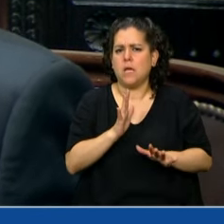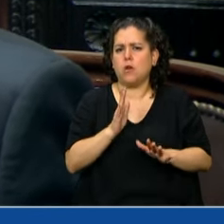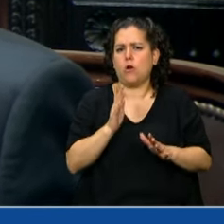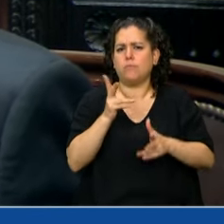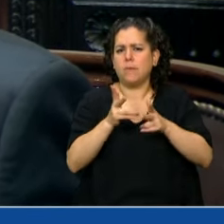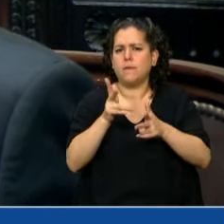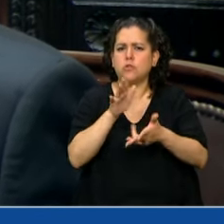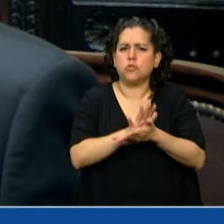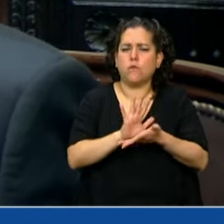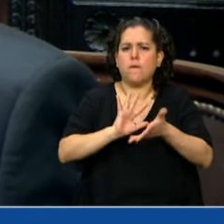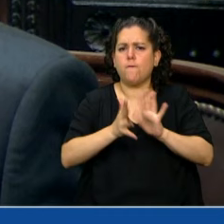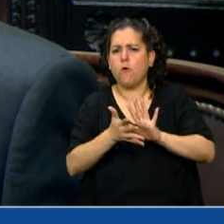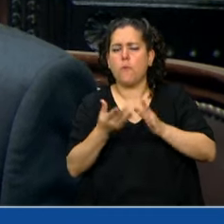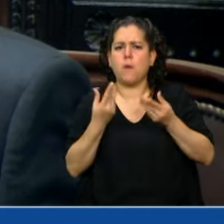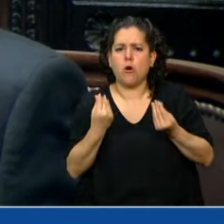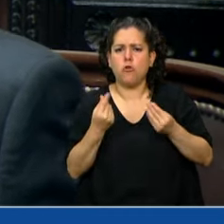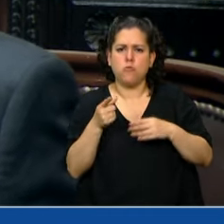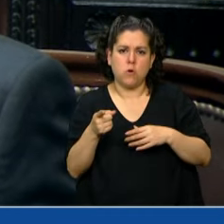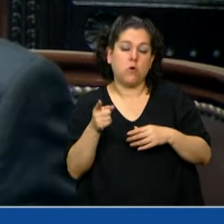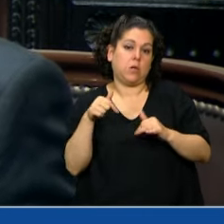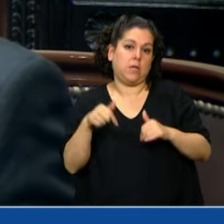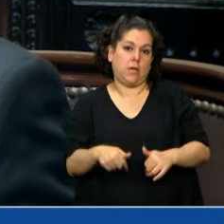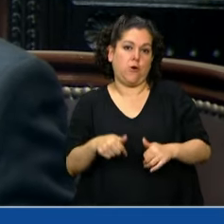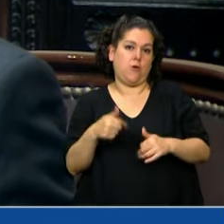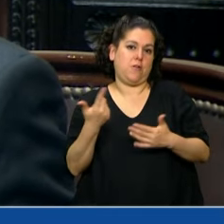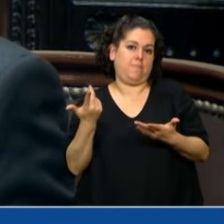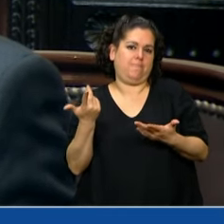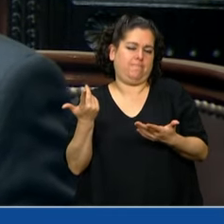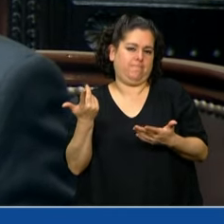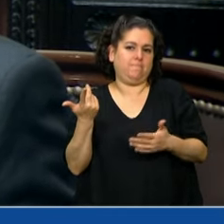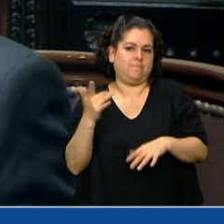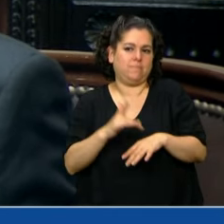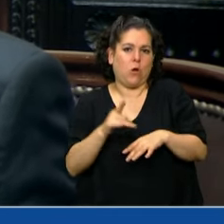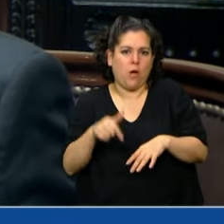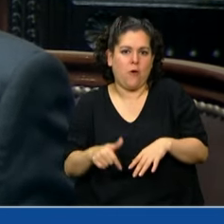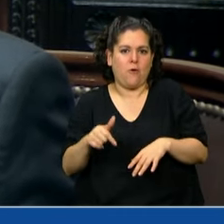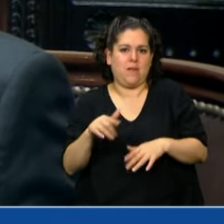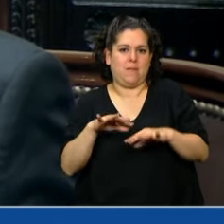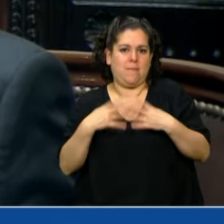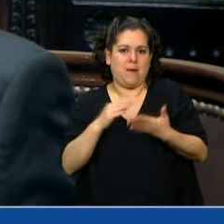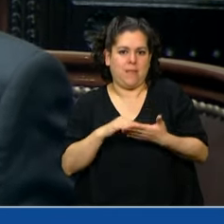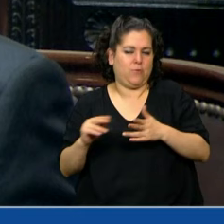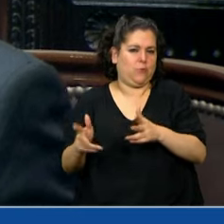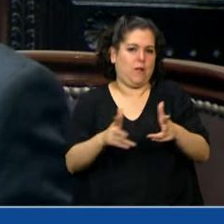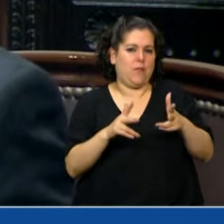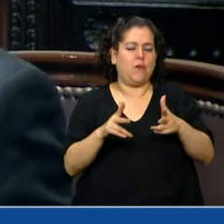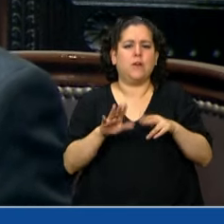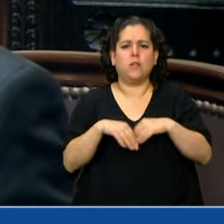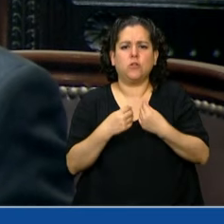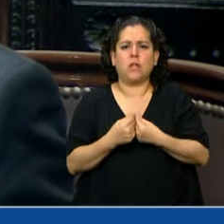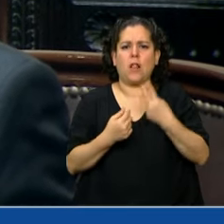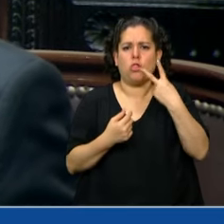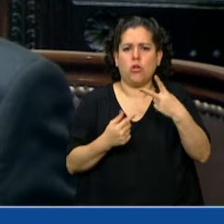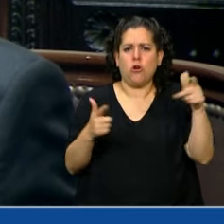referir a la metodología con que Hemos llegado hoy se hicieron dos